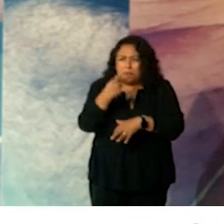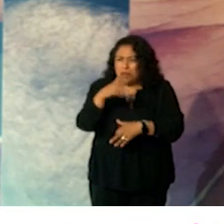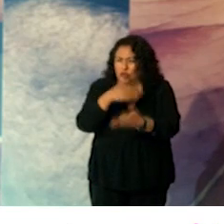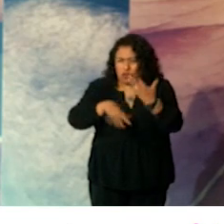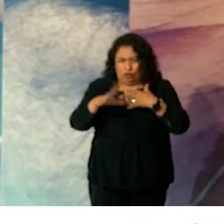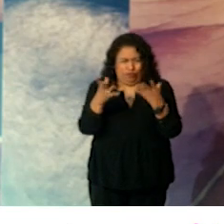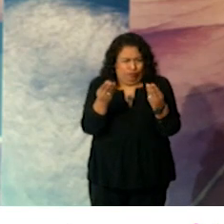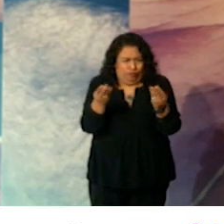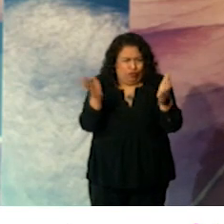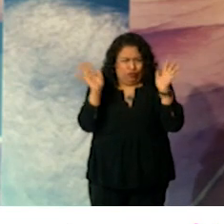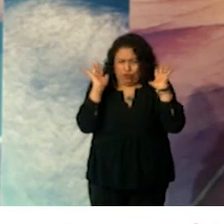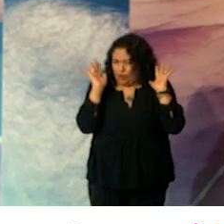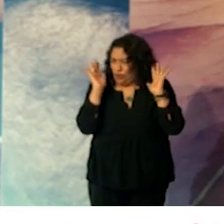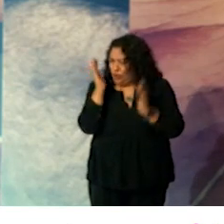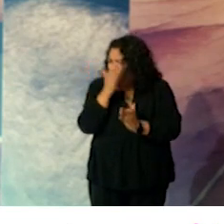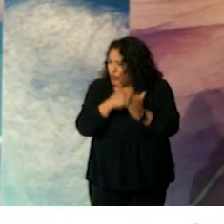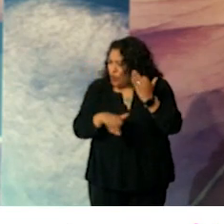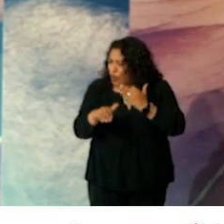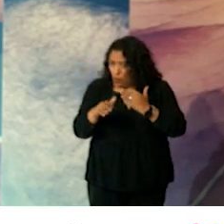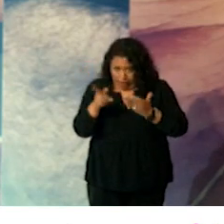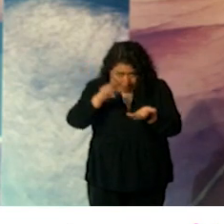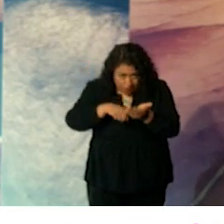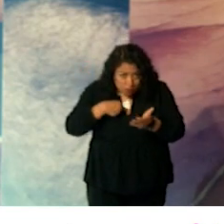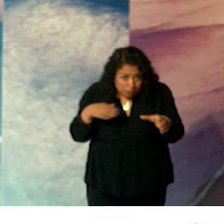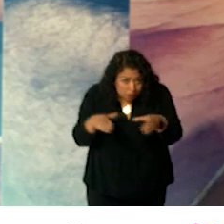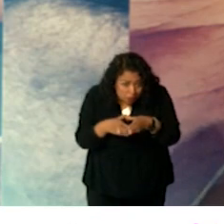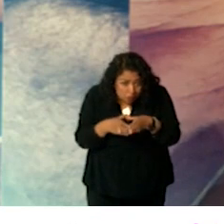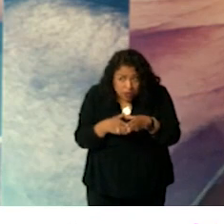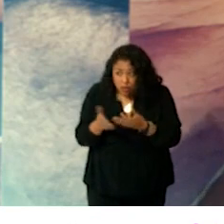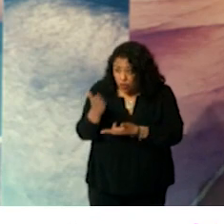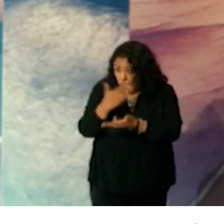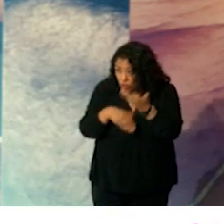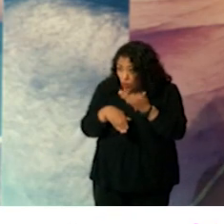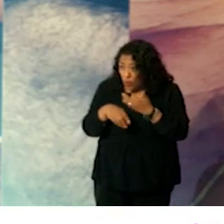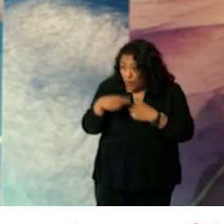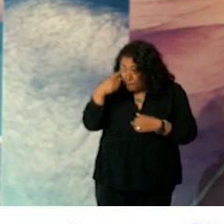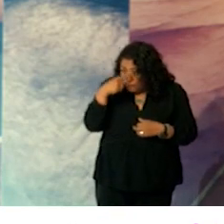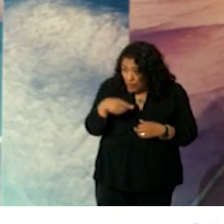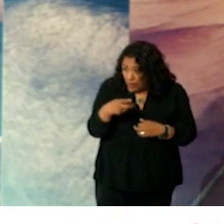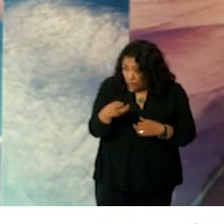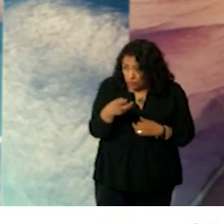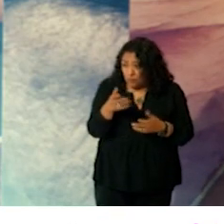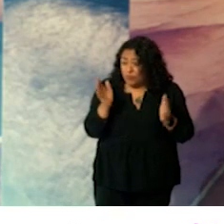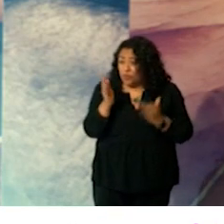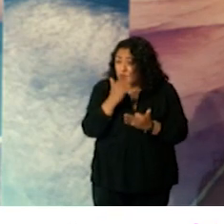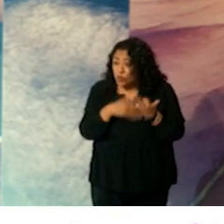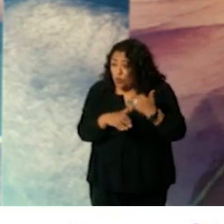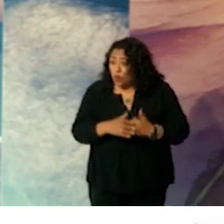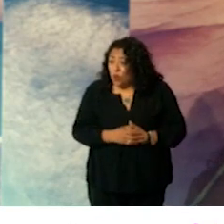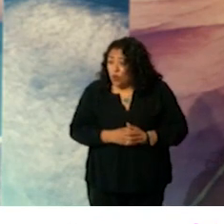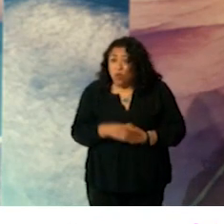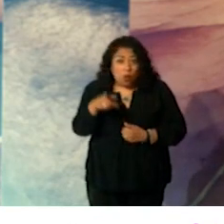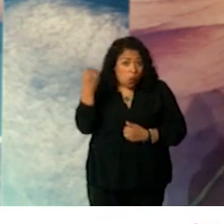mucho. Todo está mi comunidad, todo está Baixada Maranhense, todo está